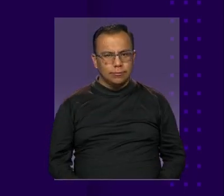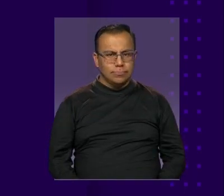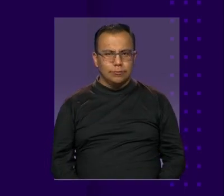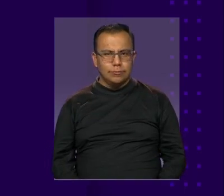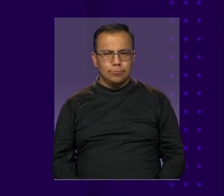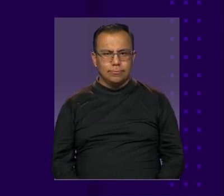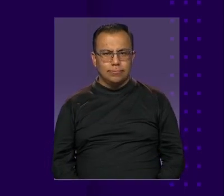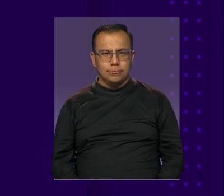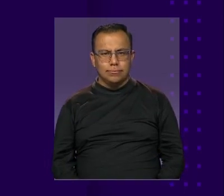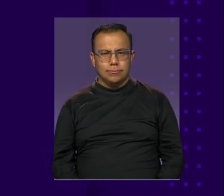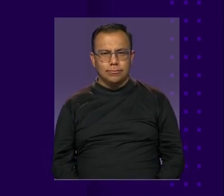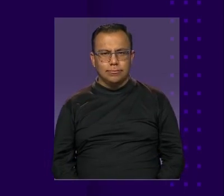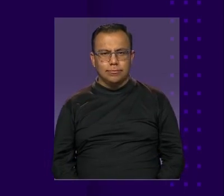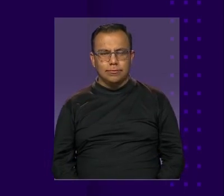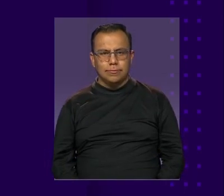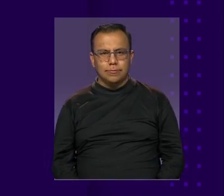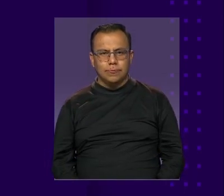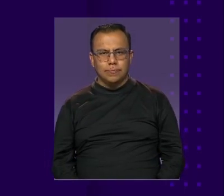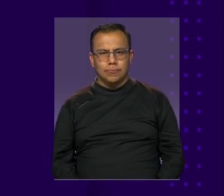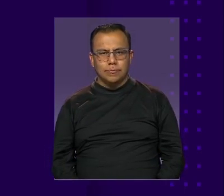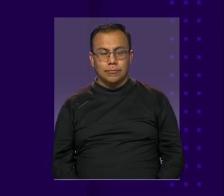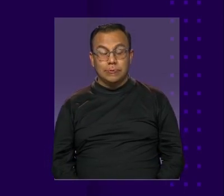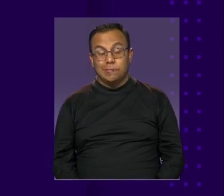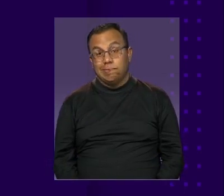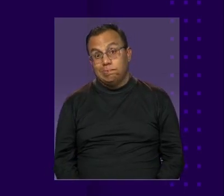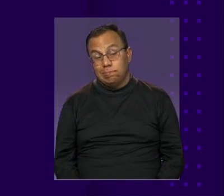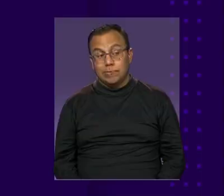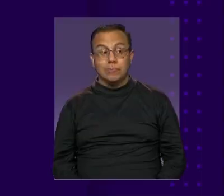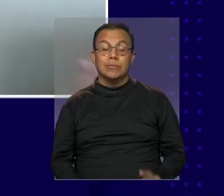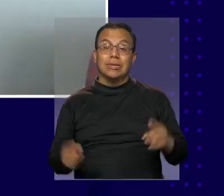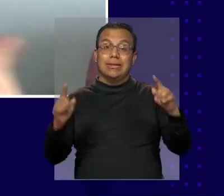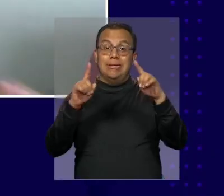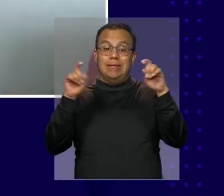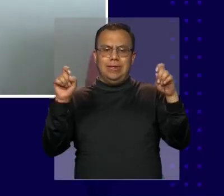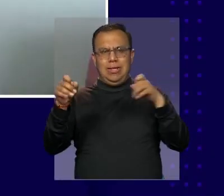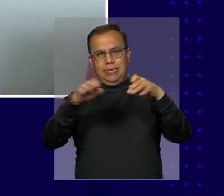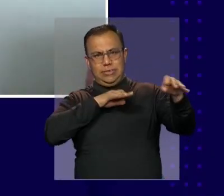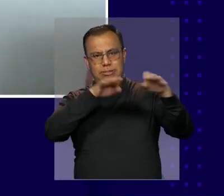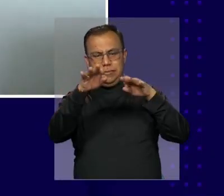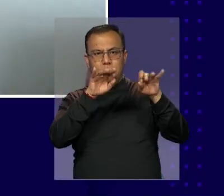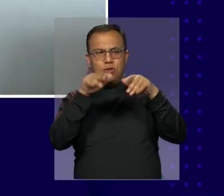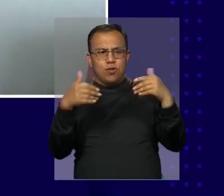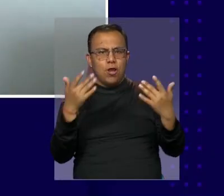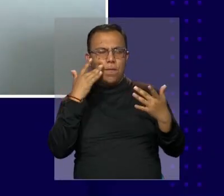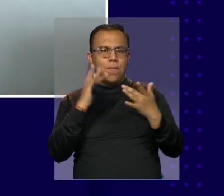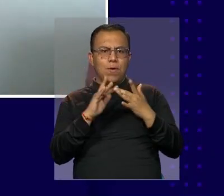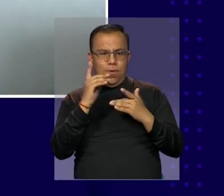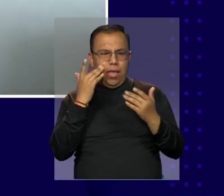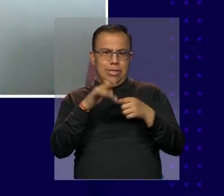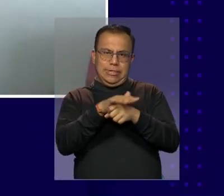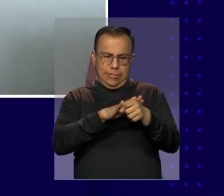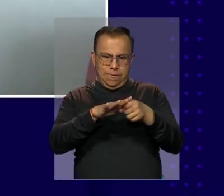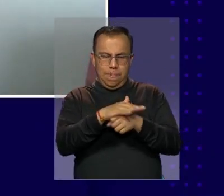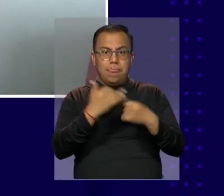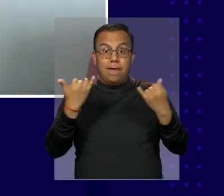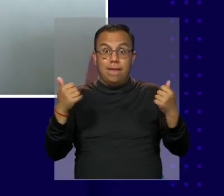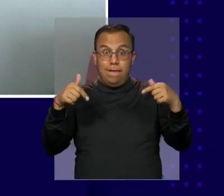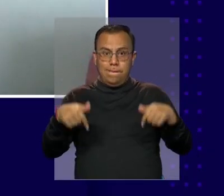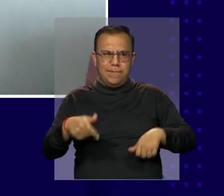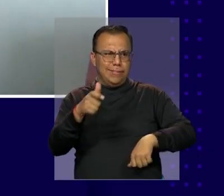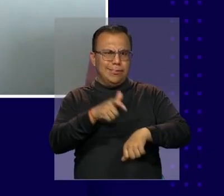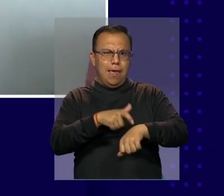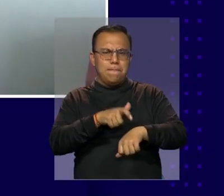Pues mira, la explicación la tendría que dar la Corte, porque no han elegido. Lo cierto es que han tenido el